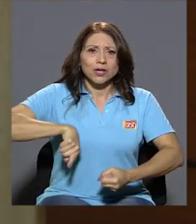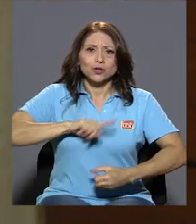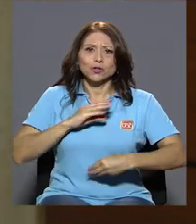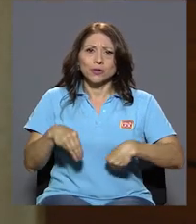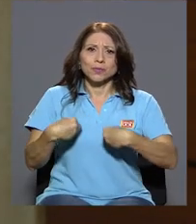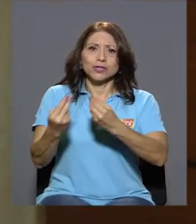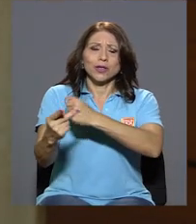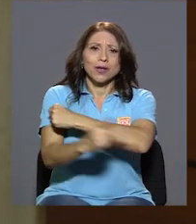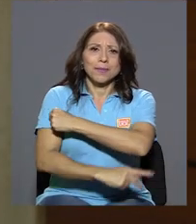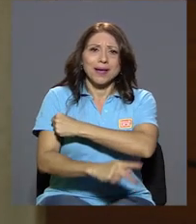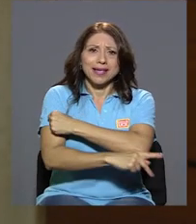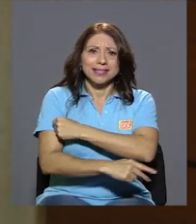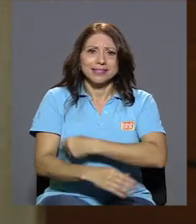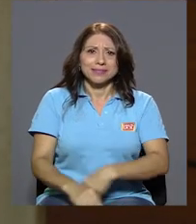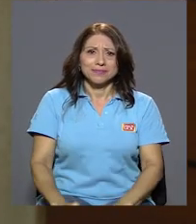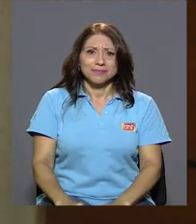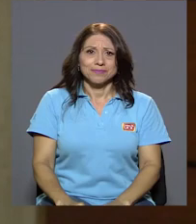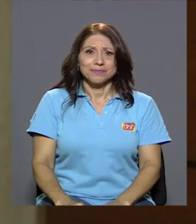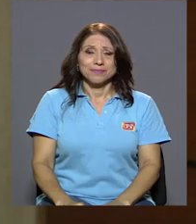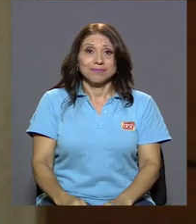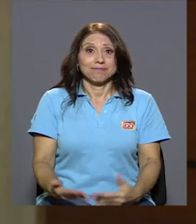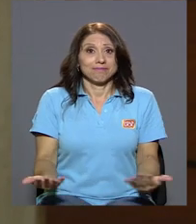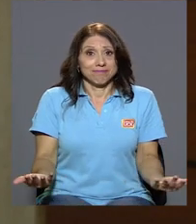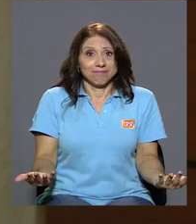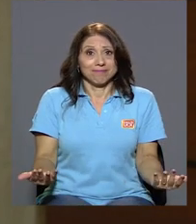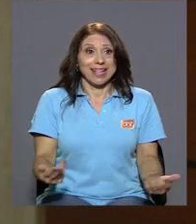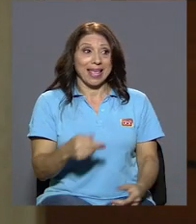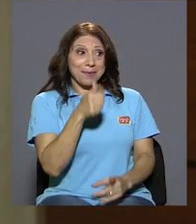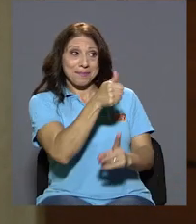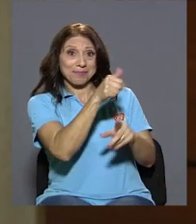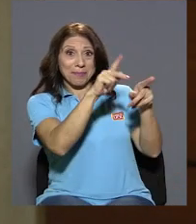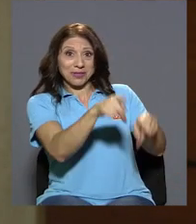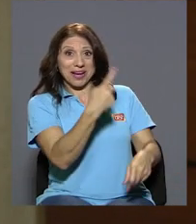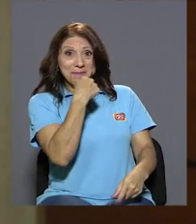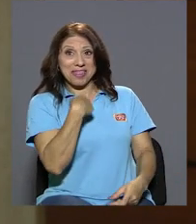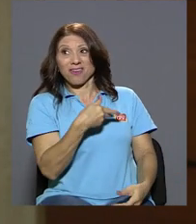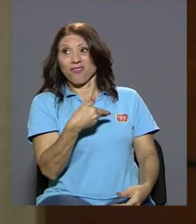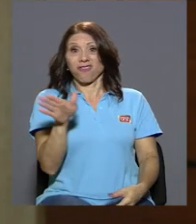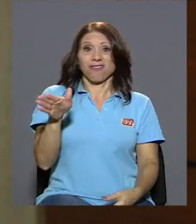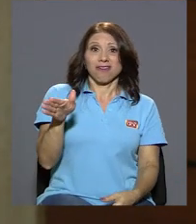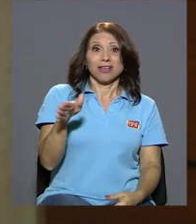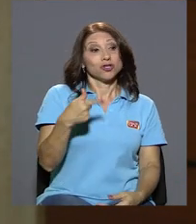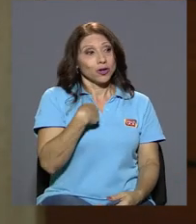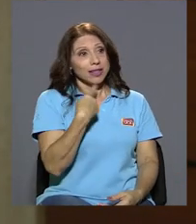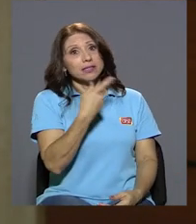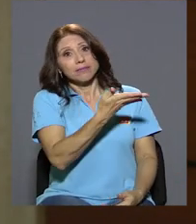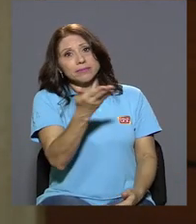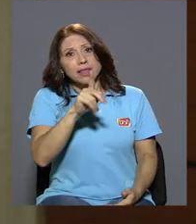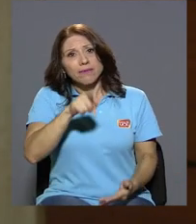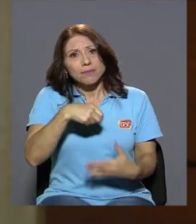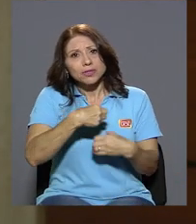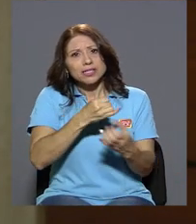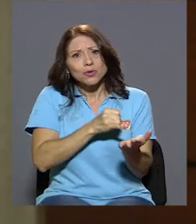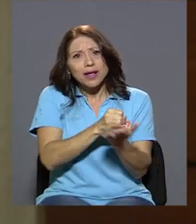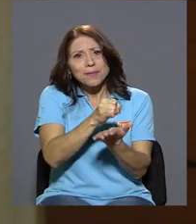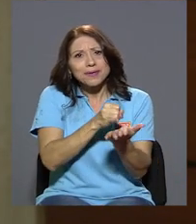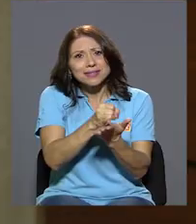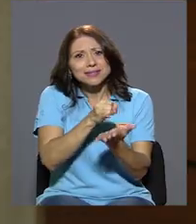el país como le decía uno de esos tendríamos que ese mismo tendríamos que hacer una investigación